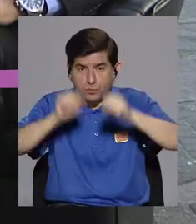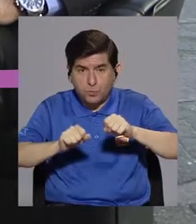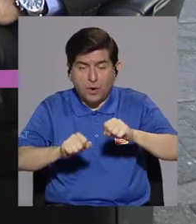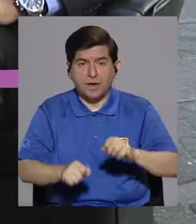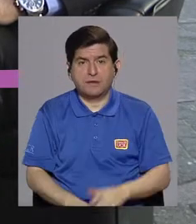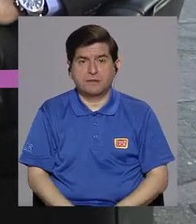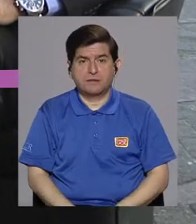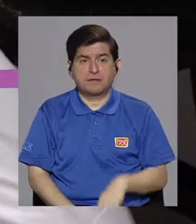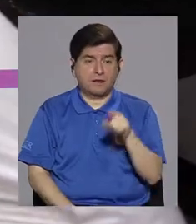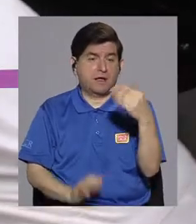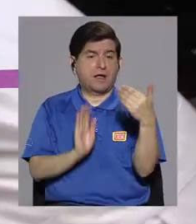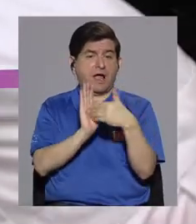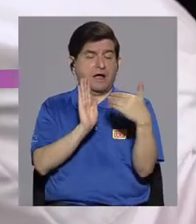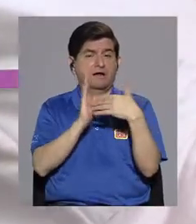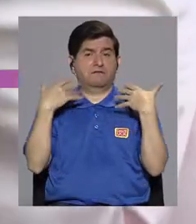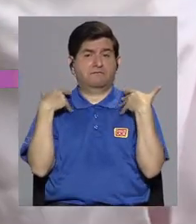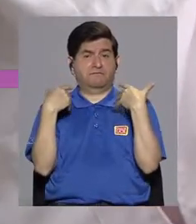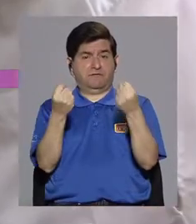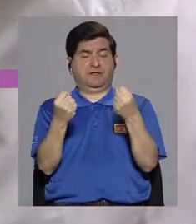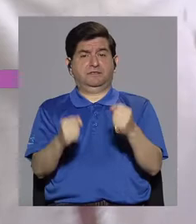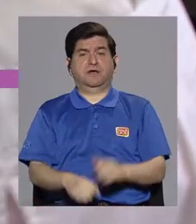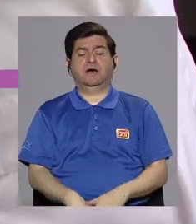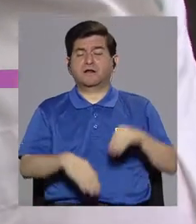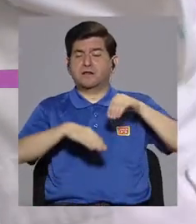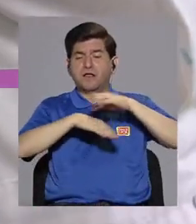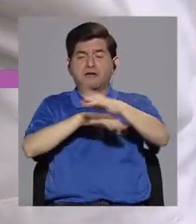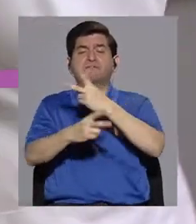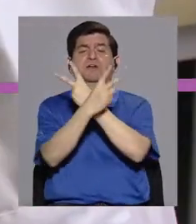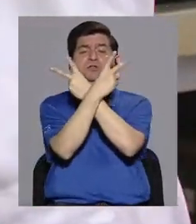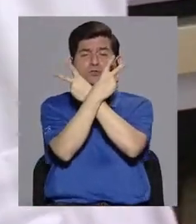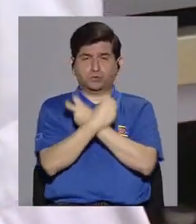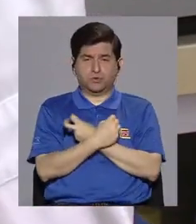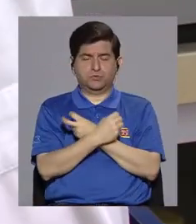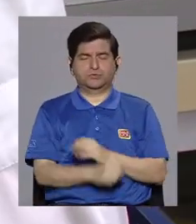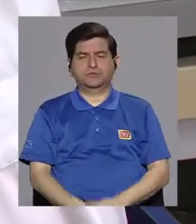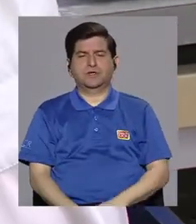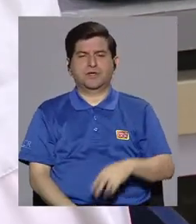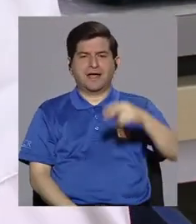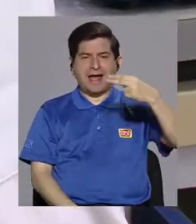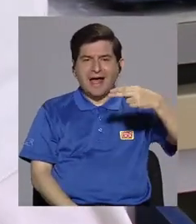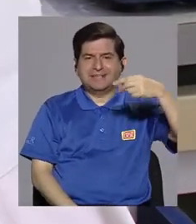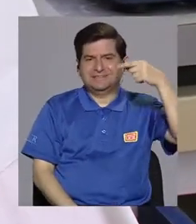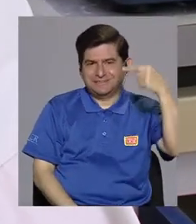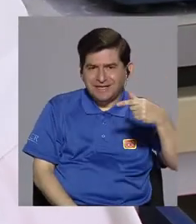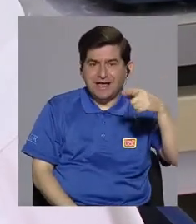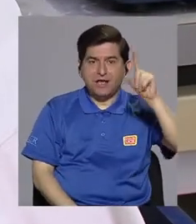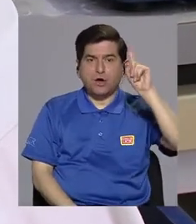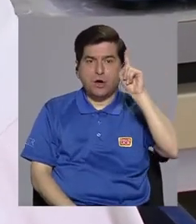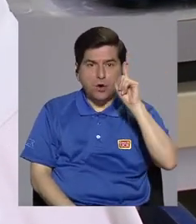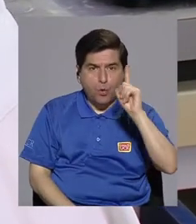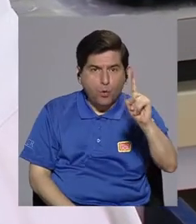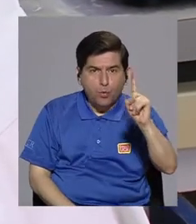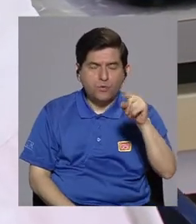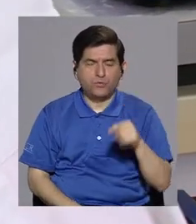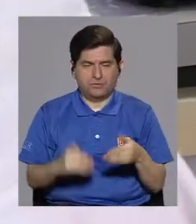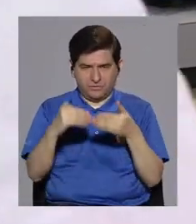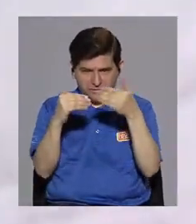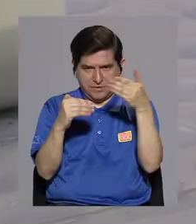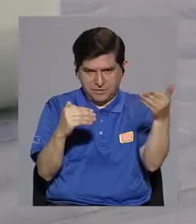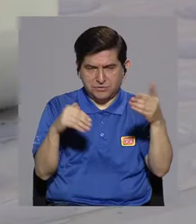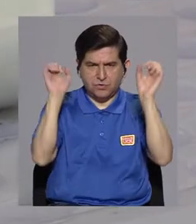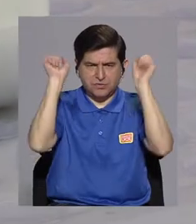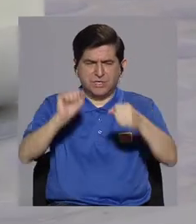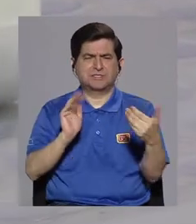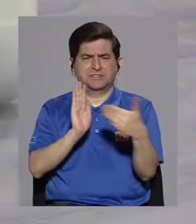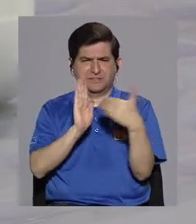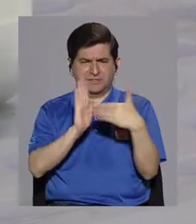pueden causar daños a la salud, es decir, que pueden tener efectos tóxicos. El mercurio es uno de esos elementos